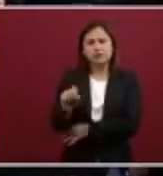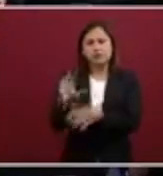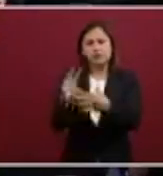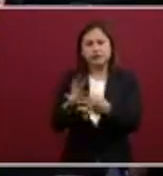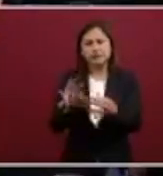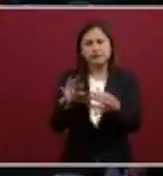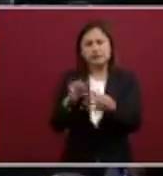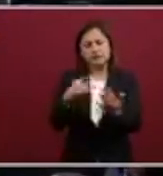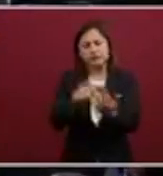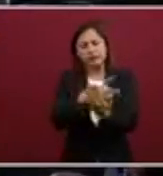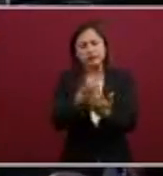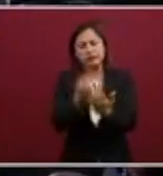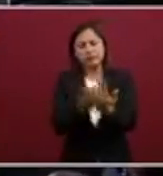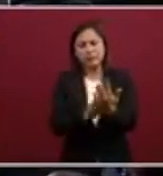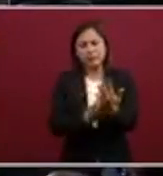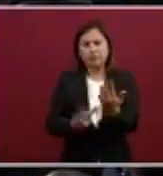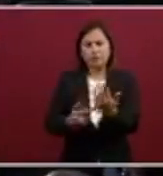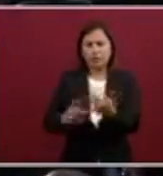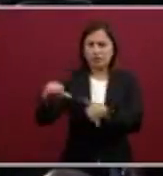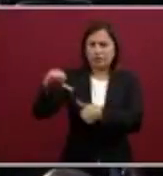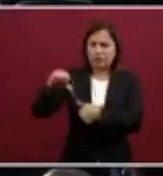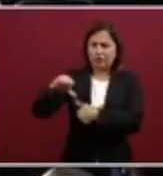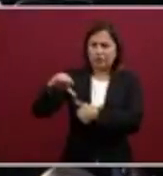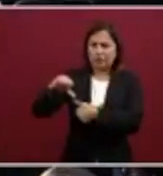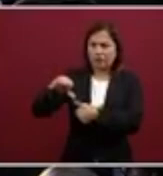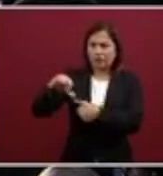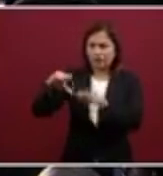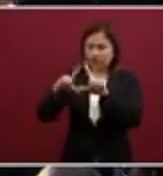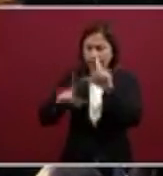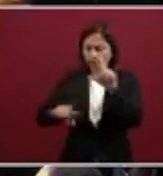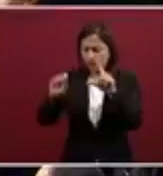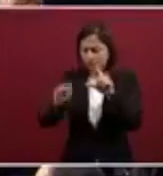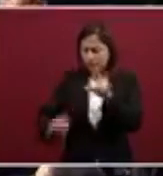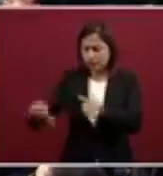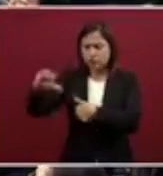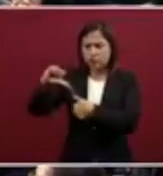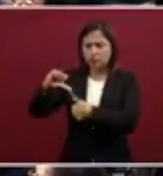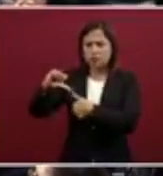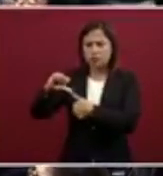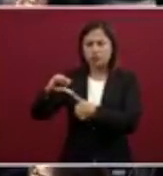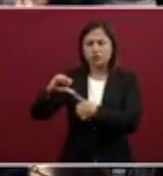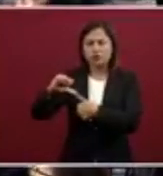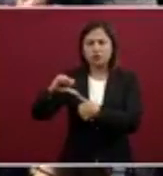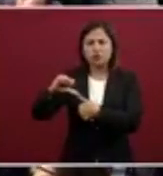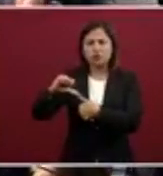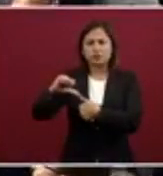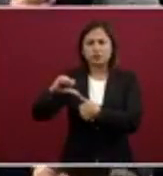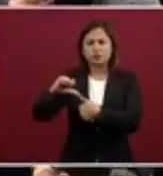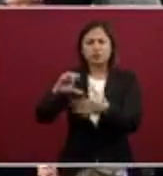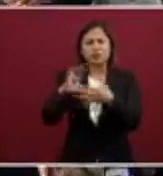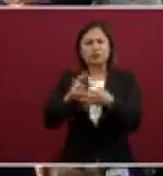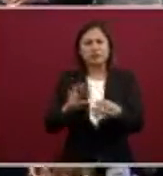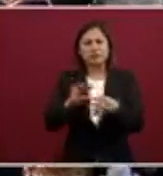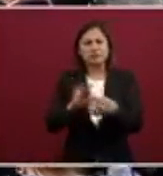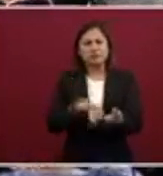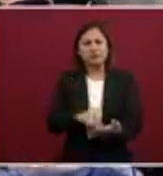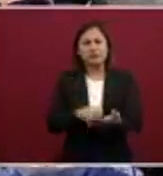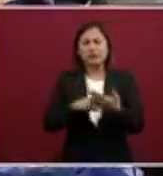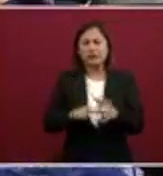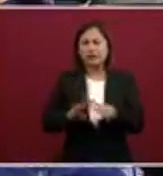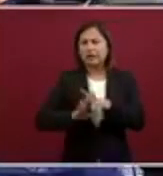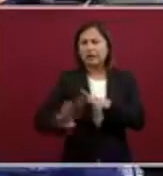para Centroamérica y el sur de México, considerando los aproximadamente 300 mil